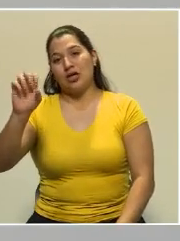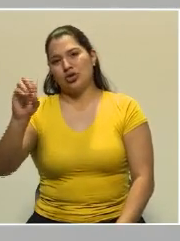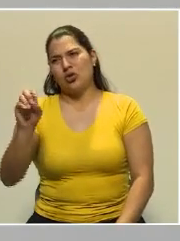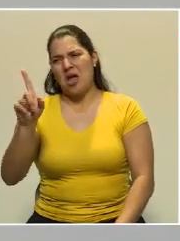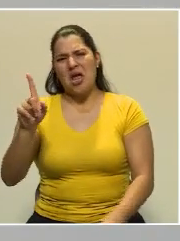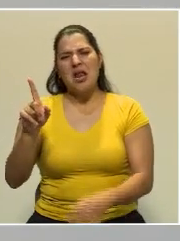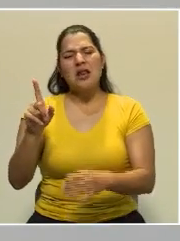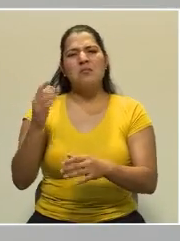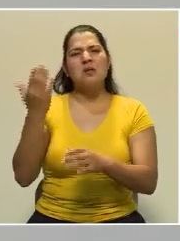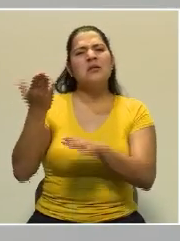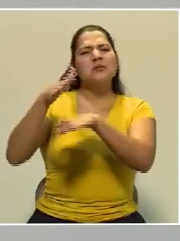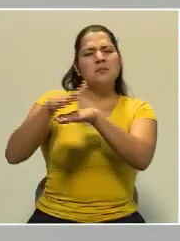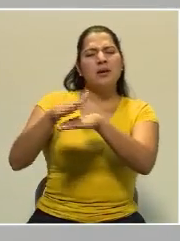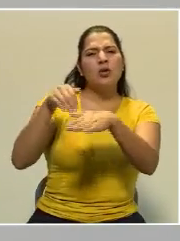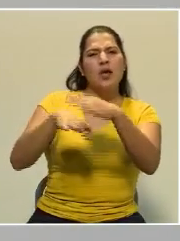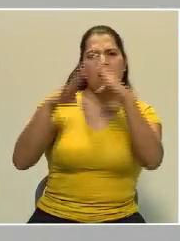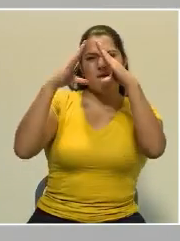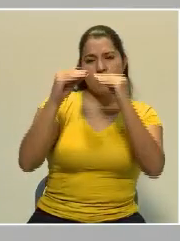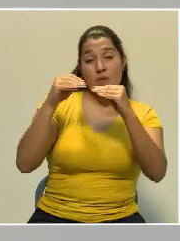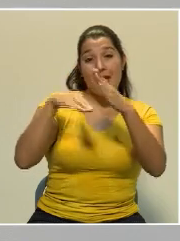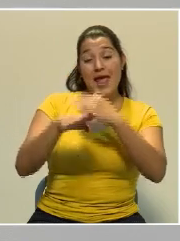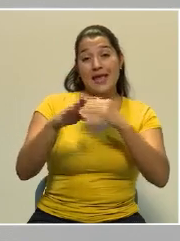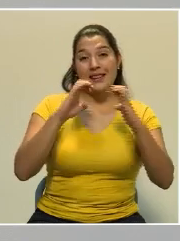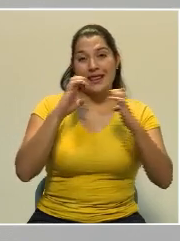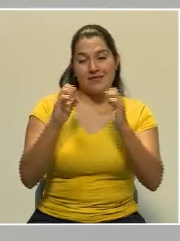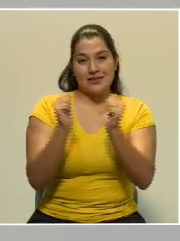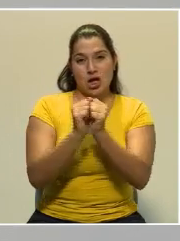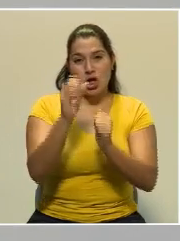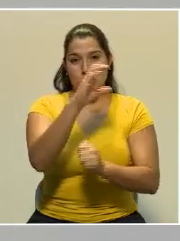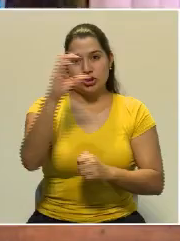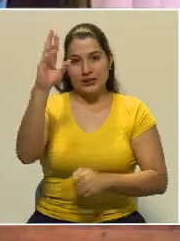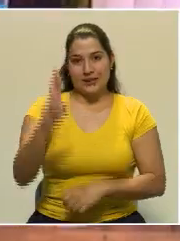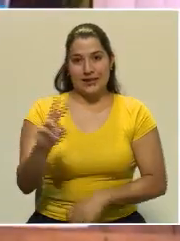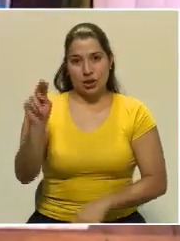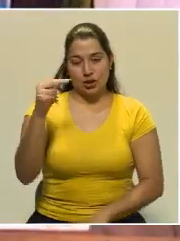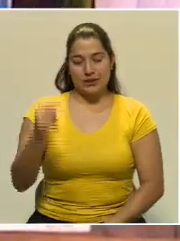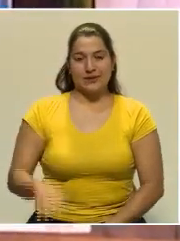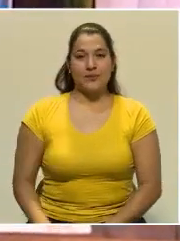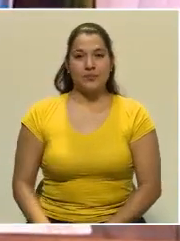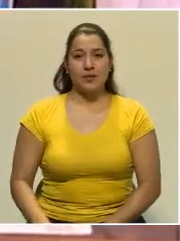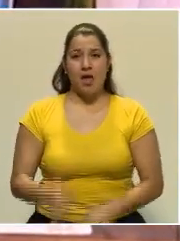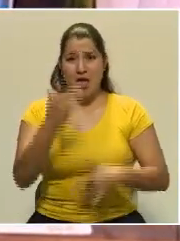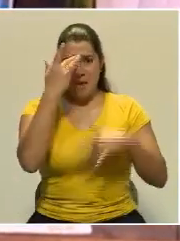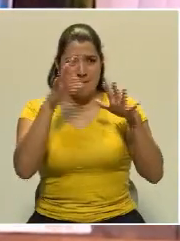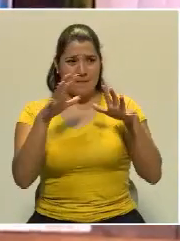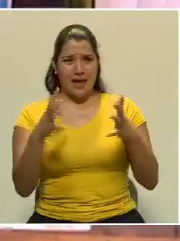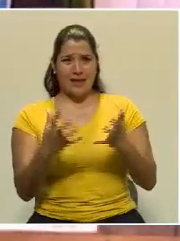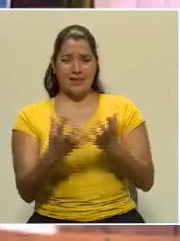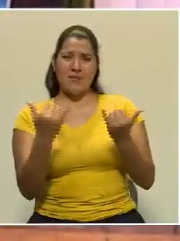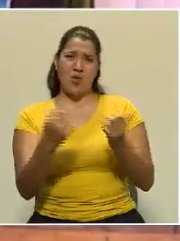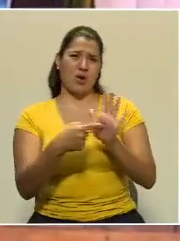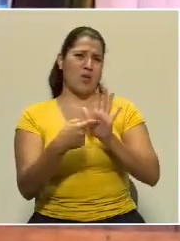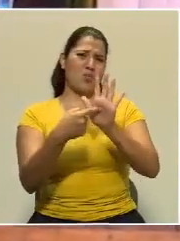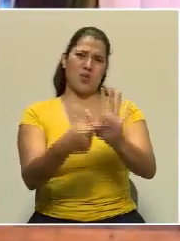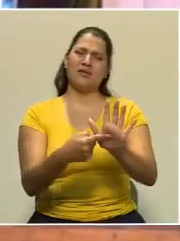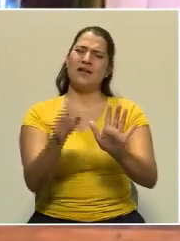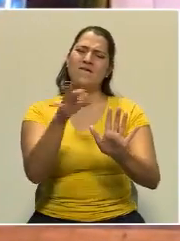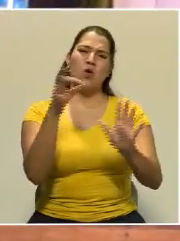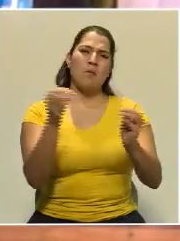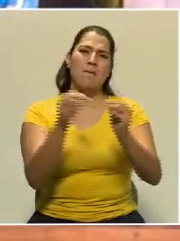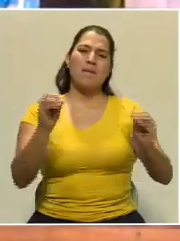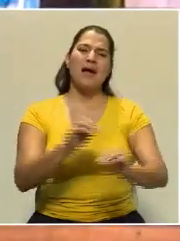información, durante una entrevista con Costa Rica Noticias. La pandemia ha puesto en evidencia de una manera mucho más